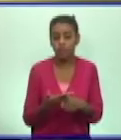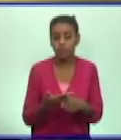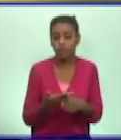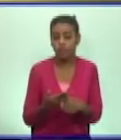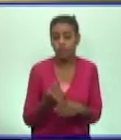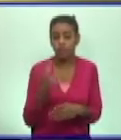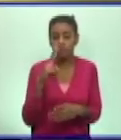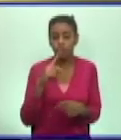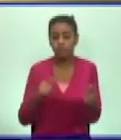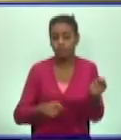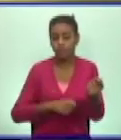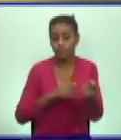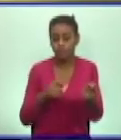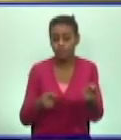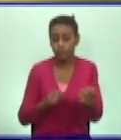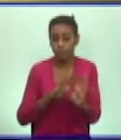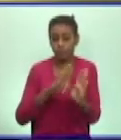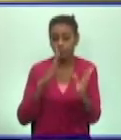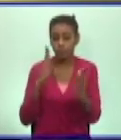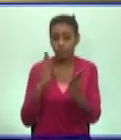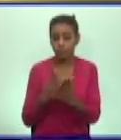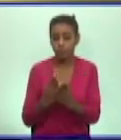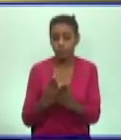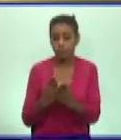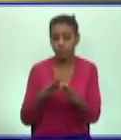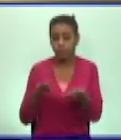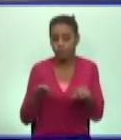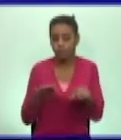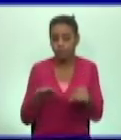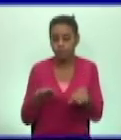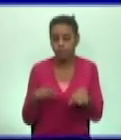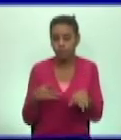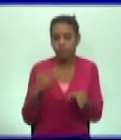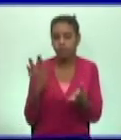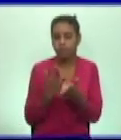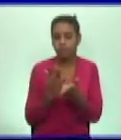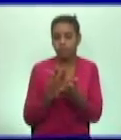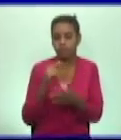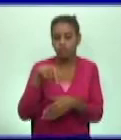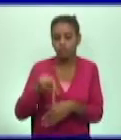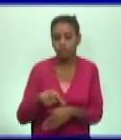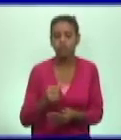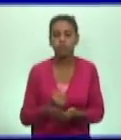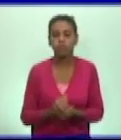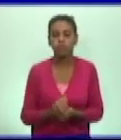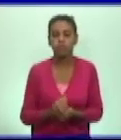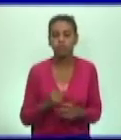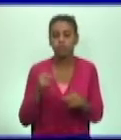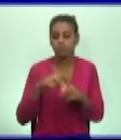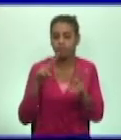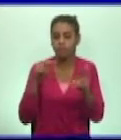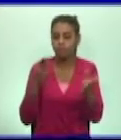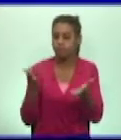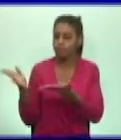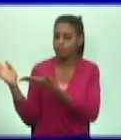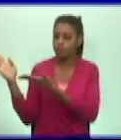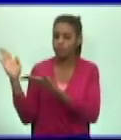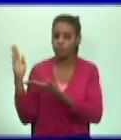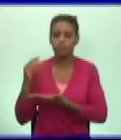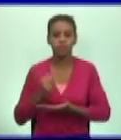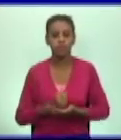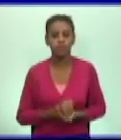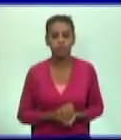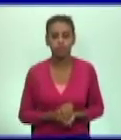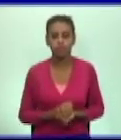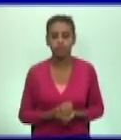muchachos, sobre esa base vamos a estar conversando en el encuentro de hoy, que les propongo entonces que veamos el tema de la clase. Vamos a estar